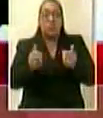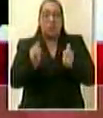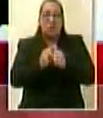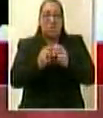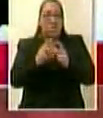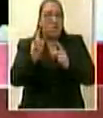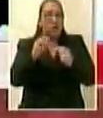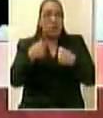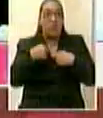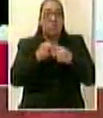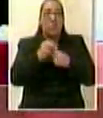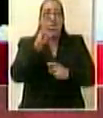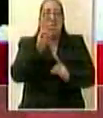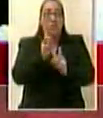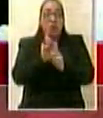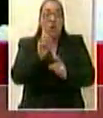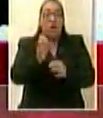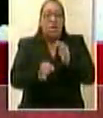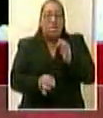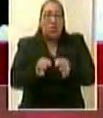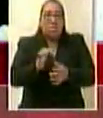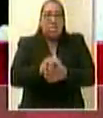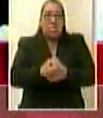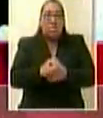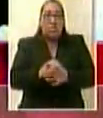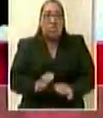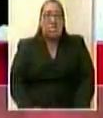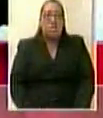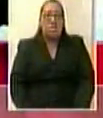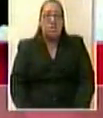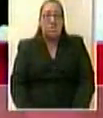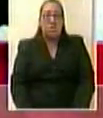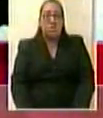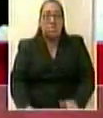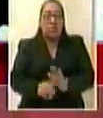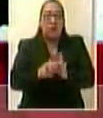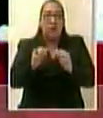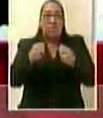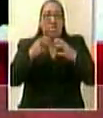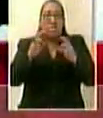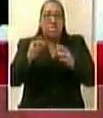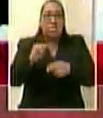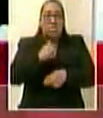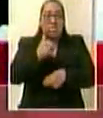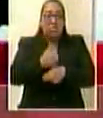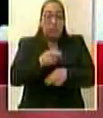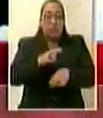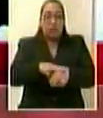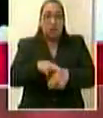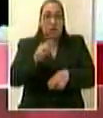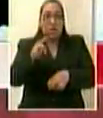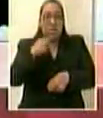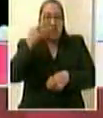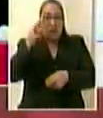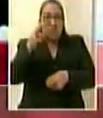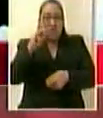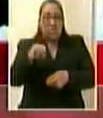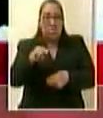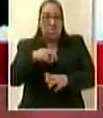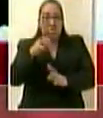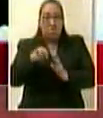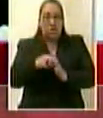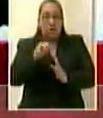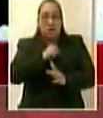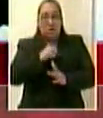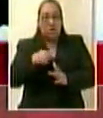no cuenta con una personería jurídica de derecho público y autonomía. Esa es la razón de este proyecto,